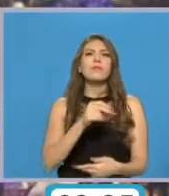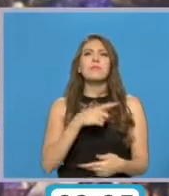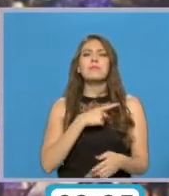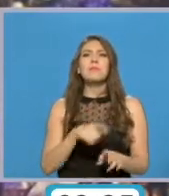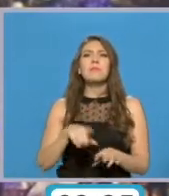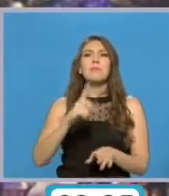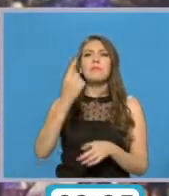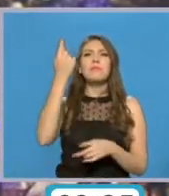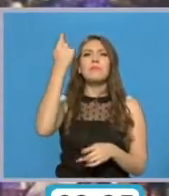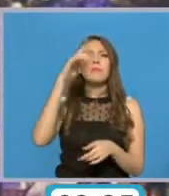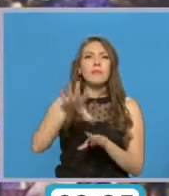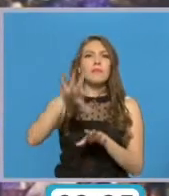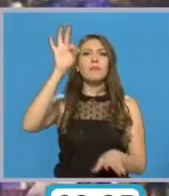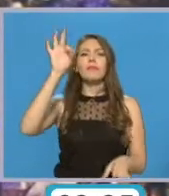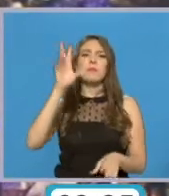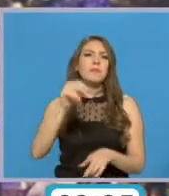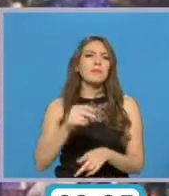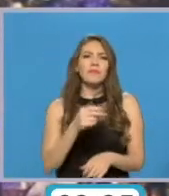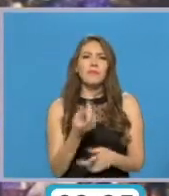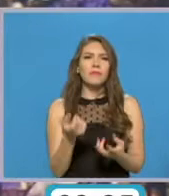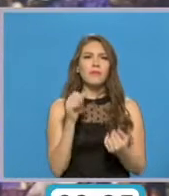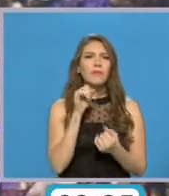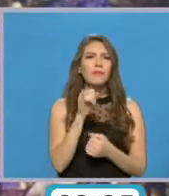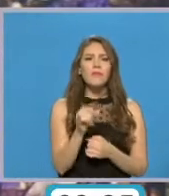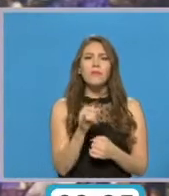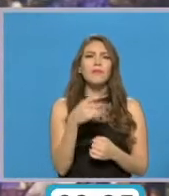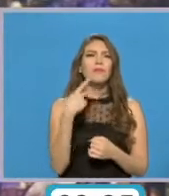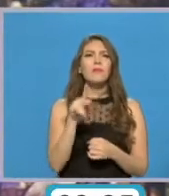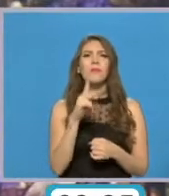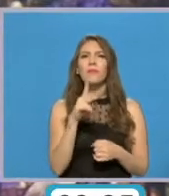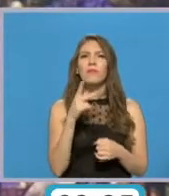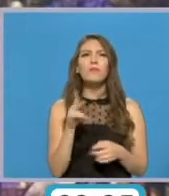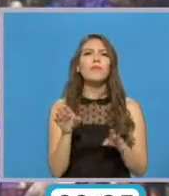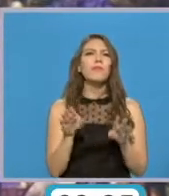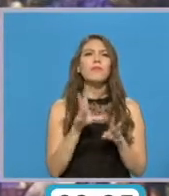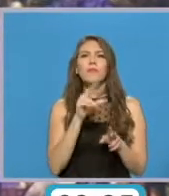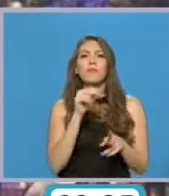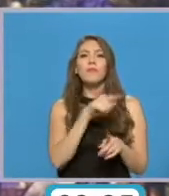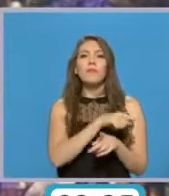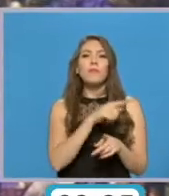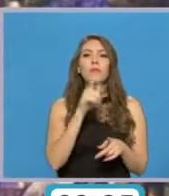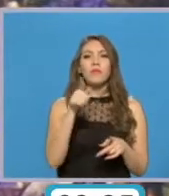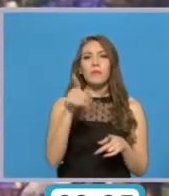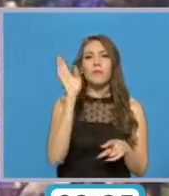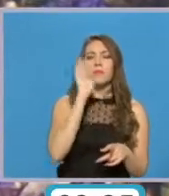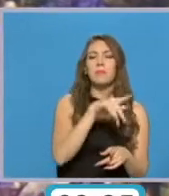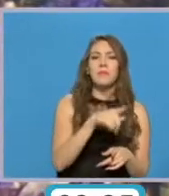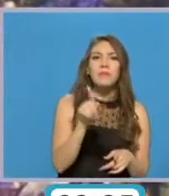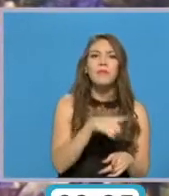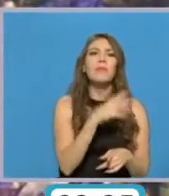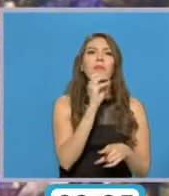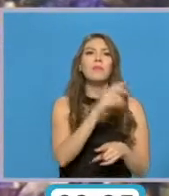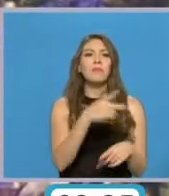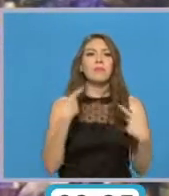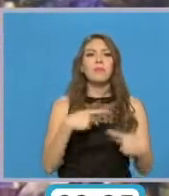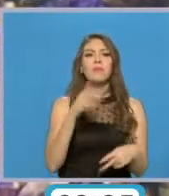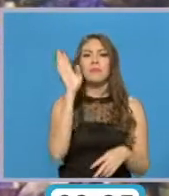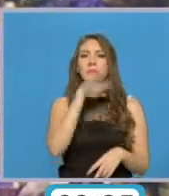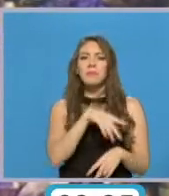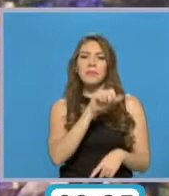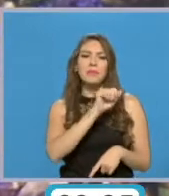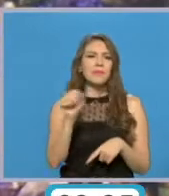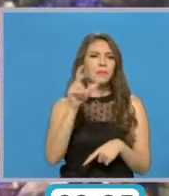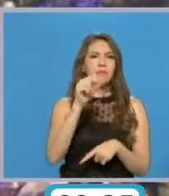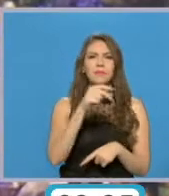elección propia y no tiene absolutamente nada que ver ni con la calidad de ser humano que eres, ni con tu calidad moral, ni con tus aptitudes para la vida.